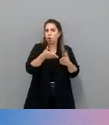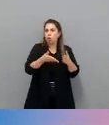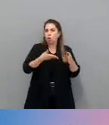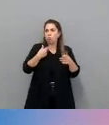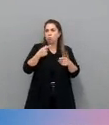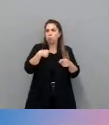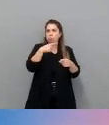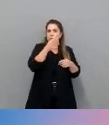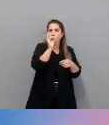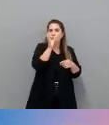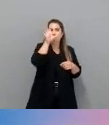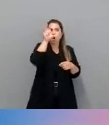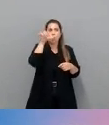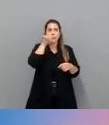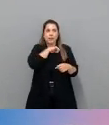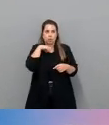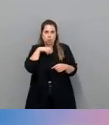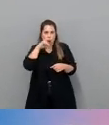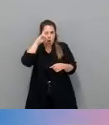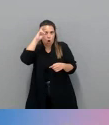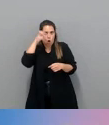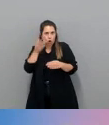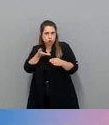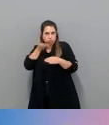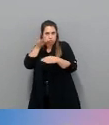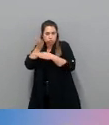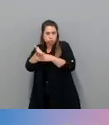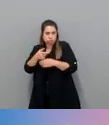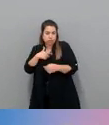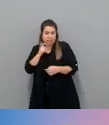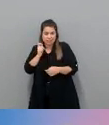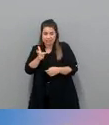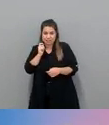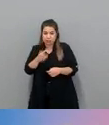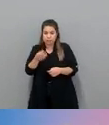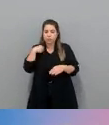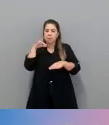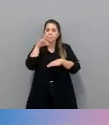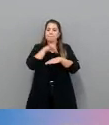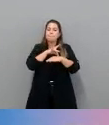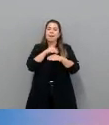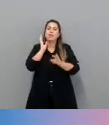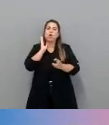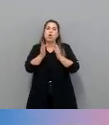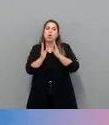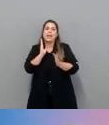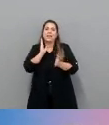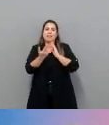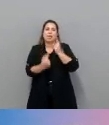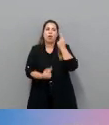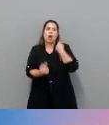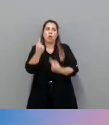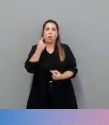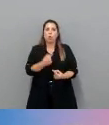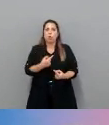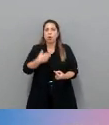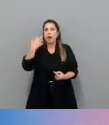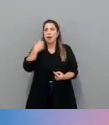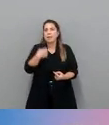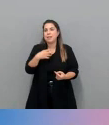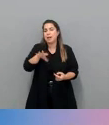a otra comunidad autónoma incluso, que es muy habitual que algunos médicos rehabilitadores os deriven a